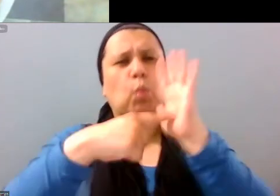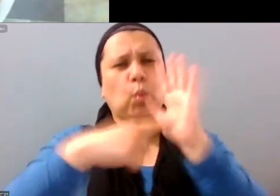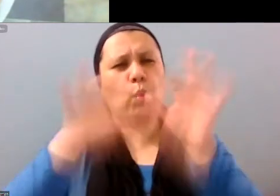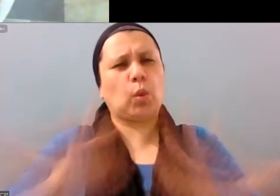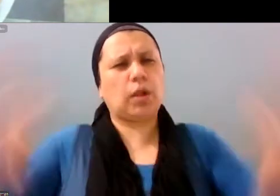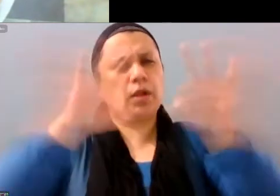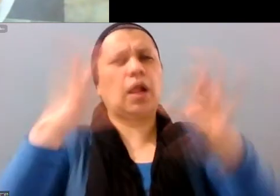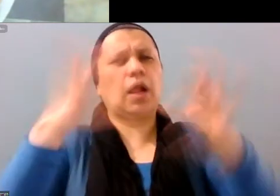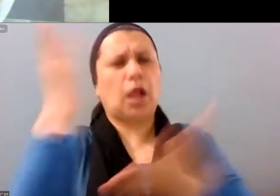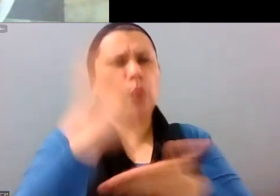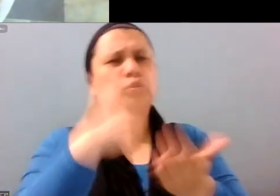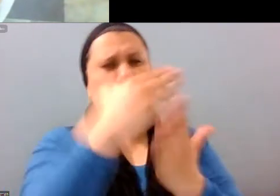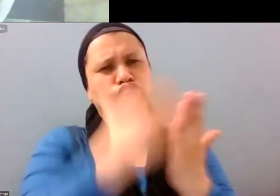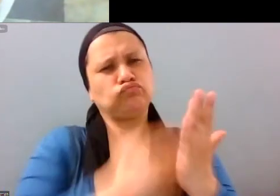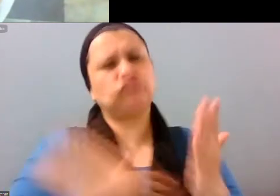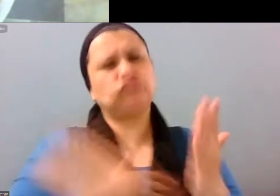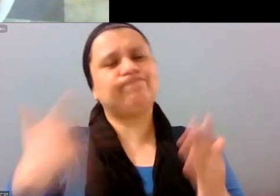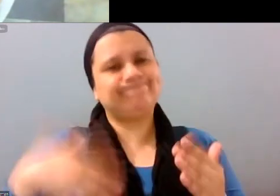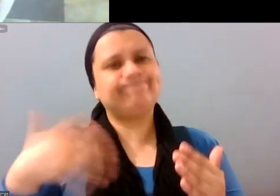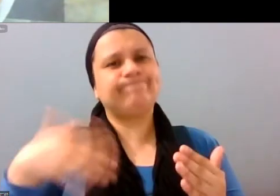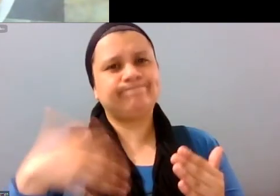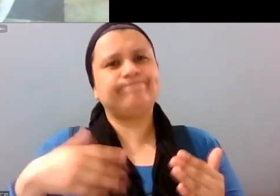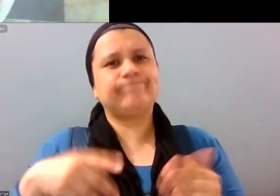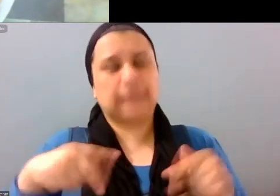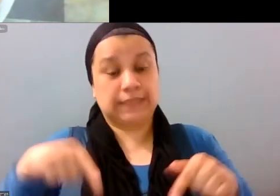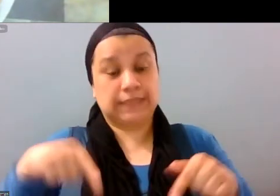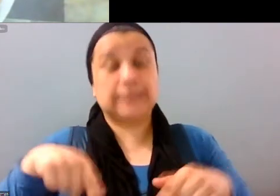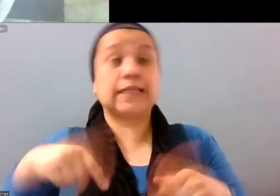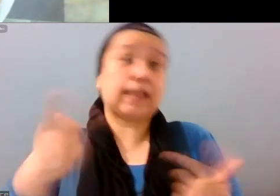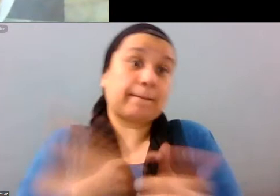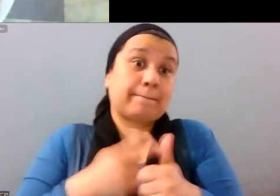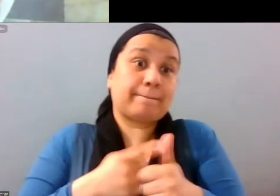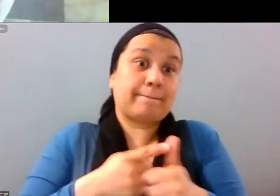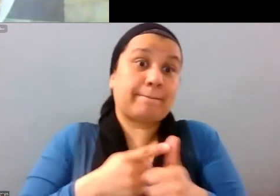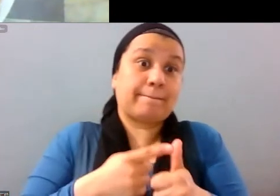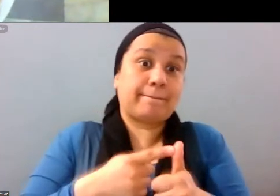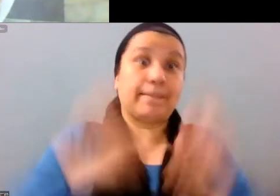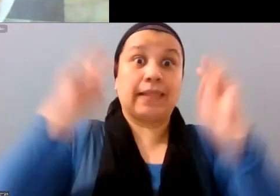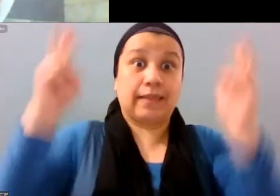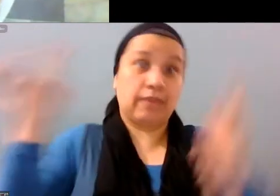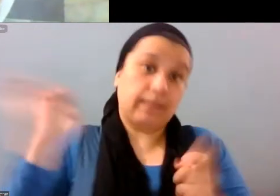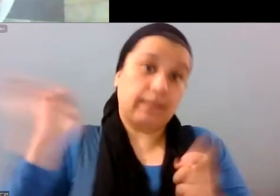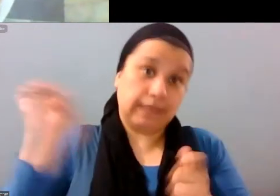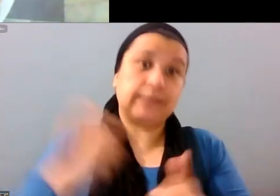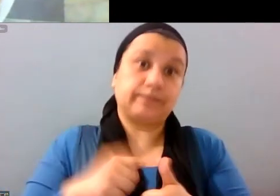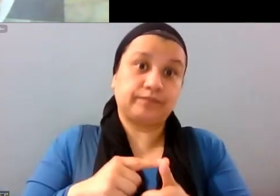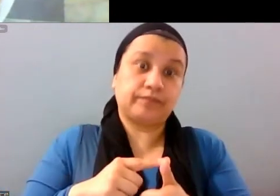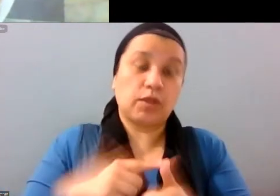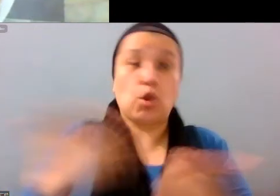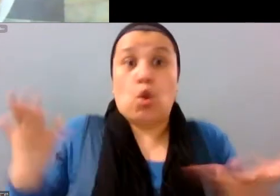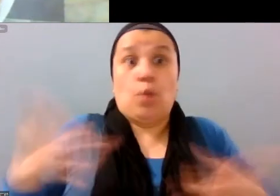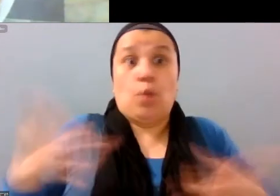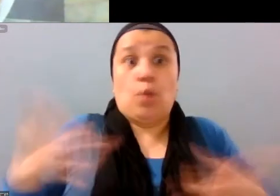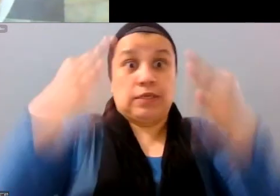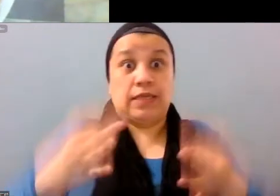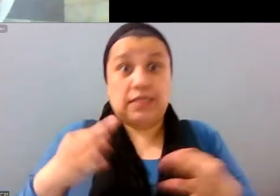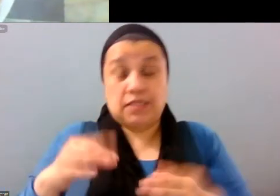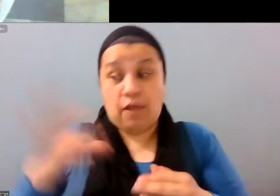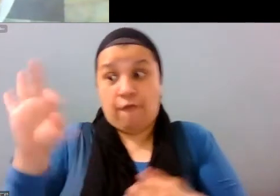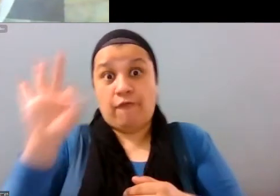sido característicos de este periodo en primera instancia el tema de la emergencia de cómo se deciden las cosas de una manera muy rápida